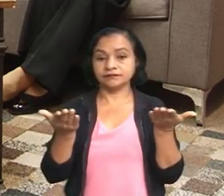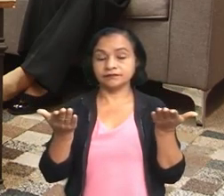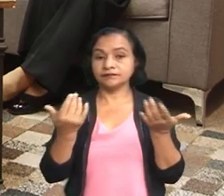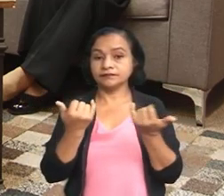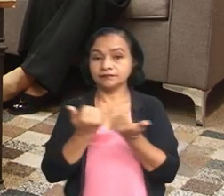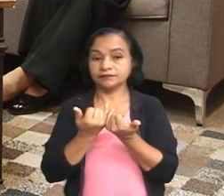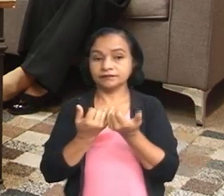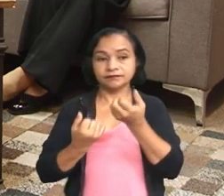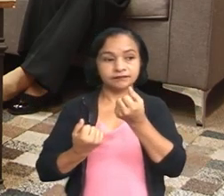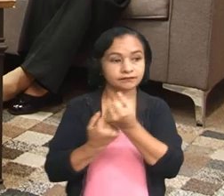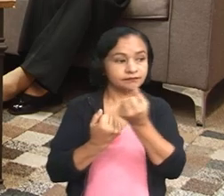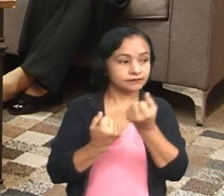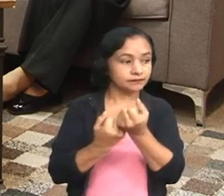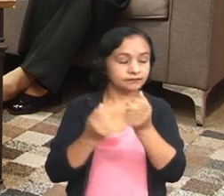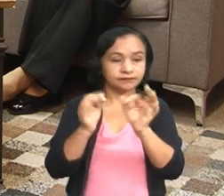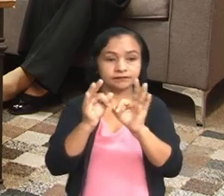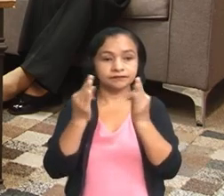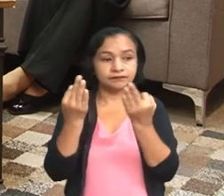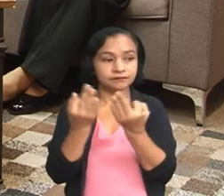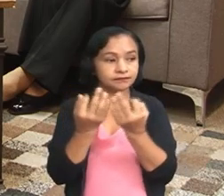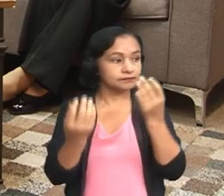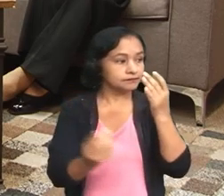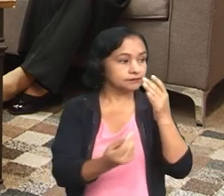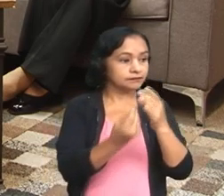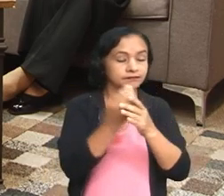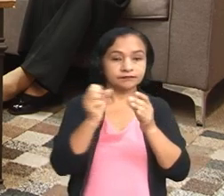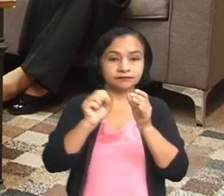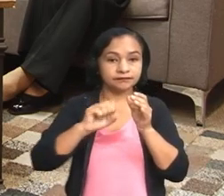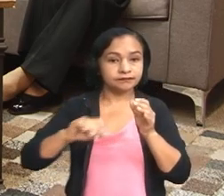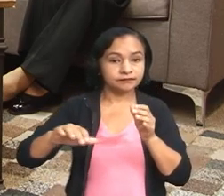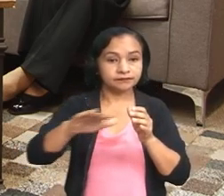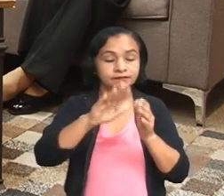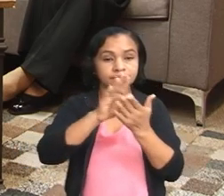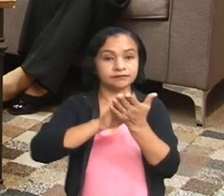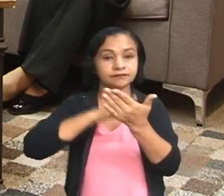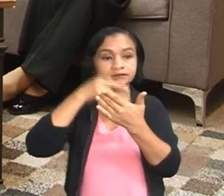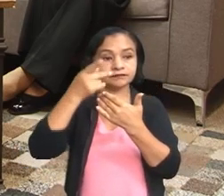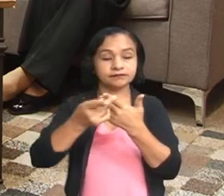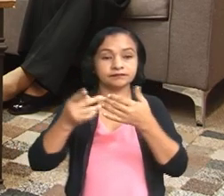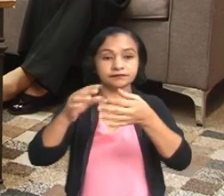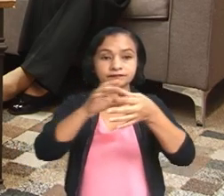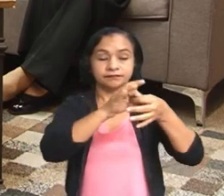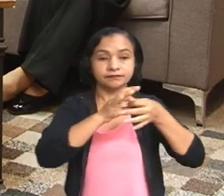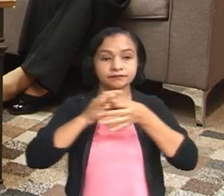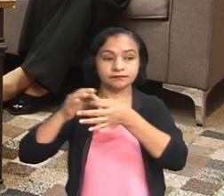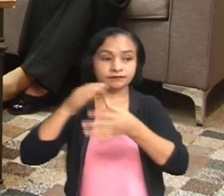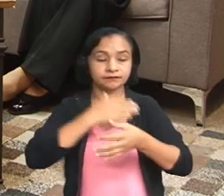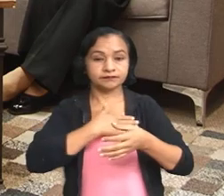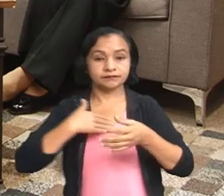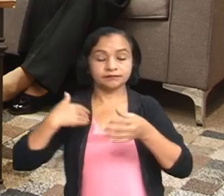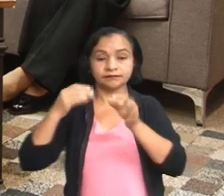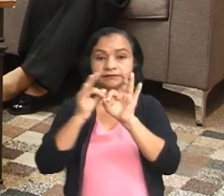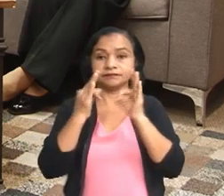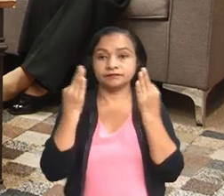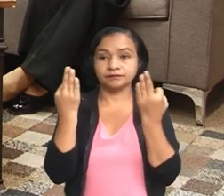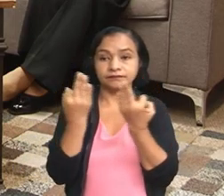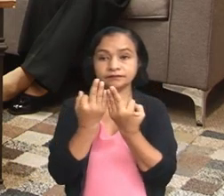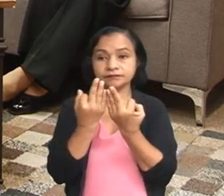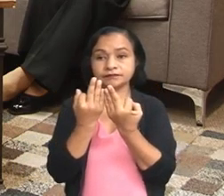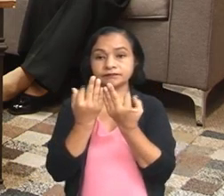promotoría solidaria, a través de integración social en articulaciones de programas de comuna para mejorar las familias, los planes de bono